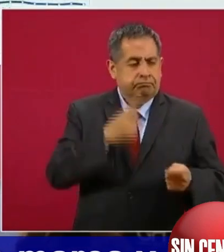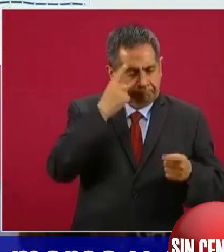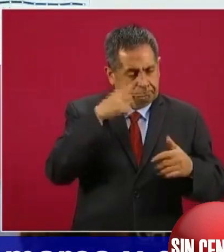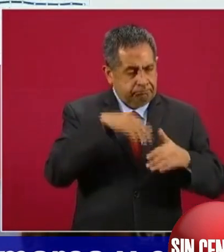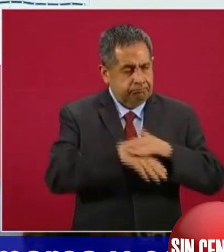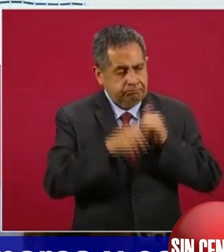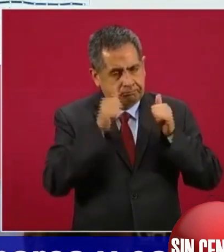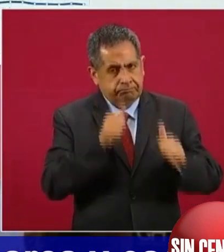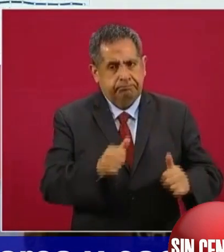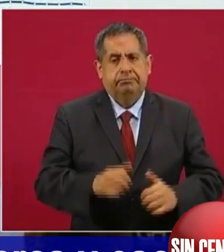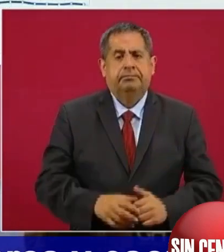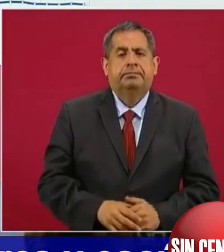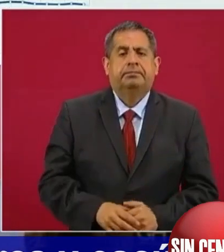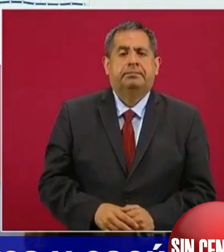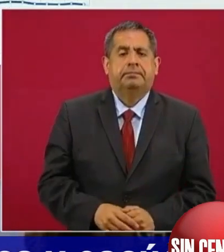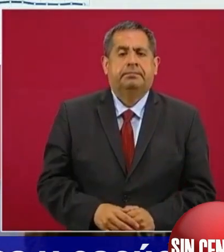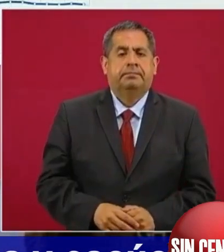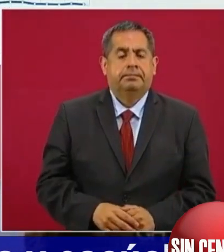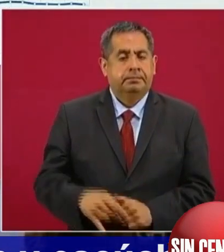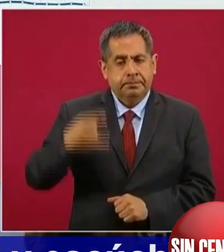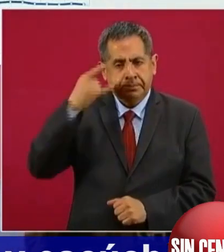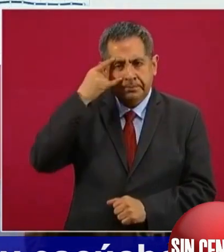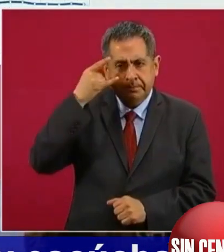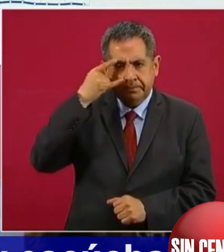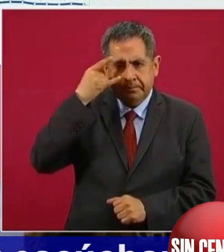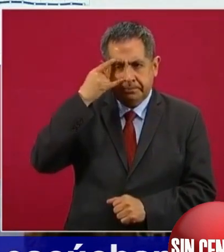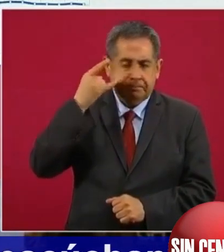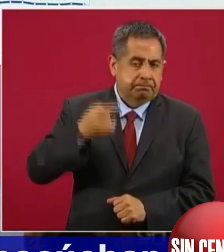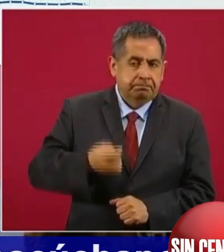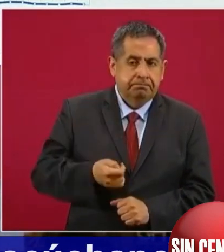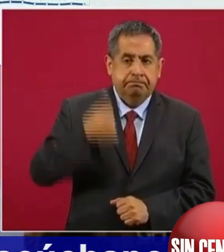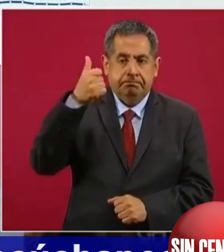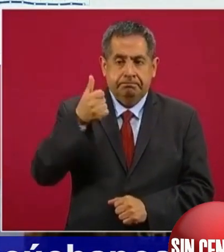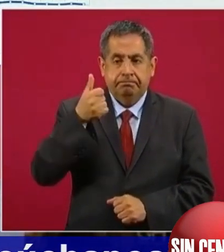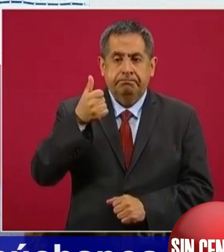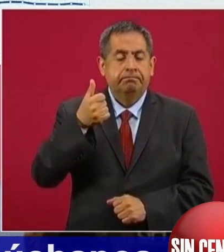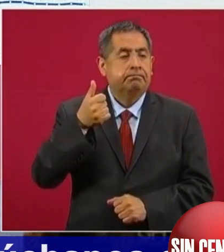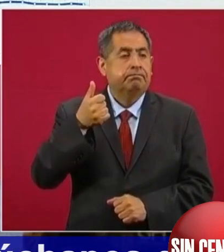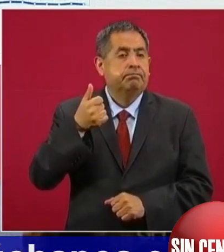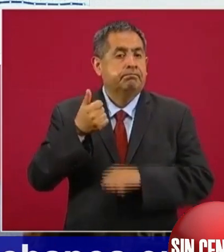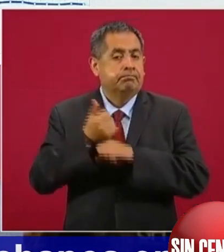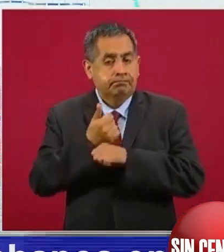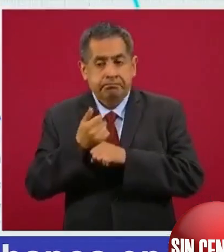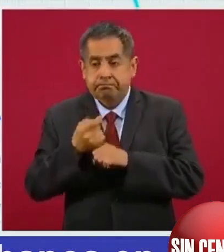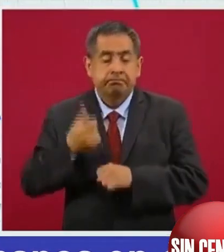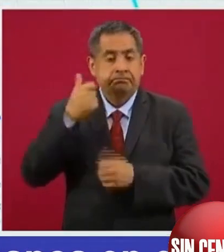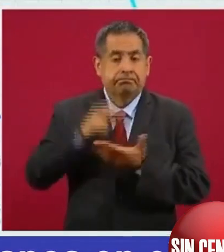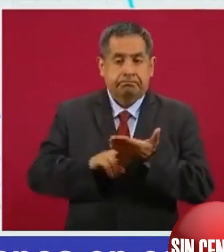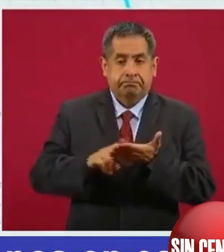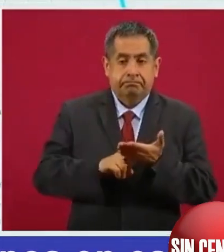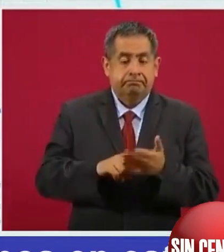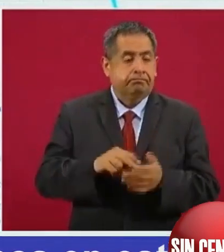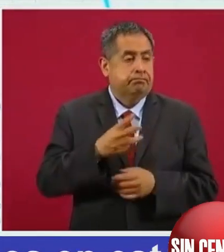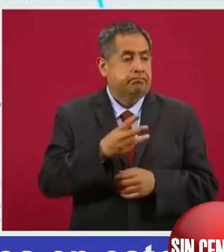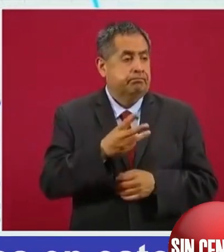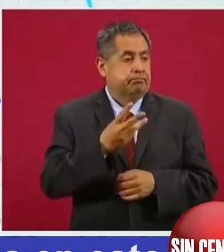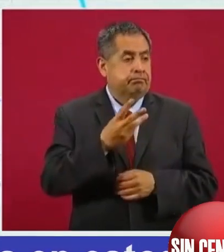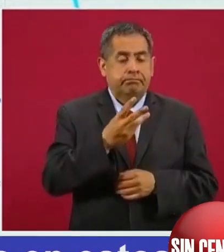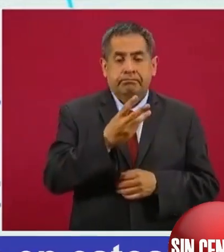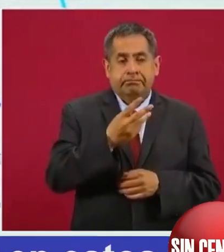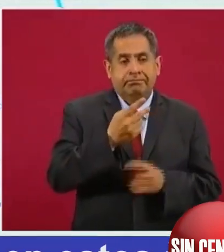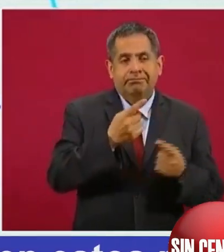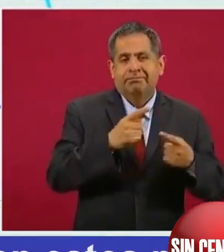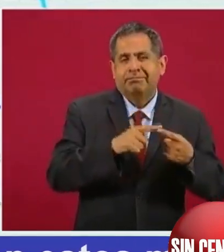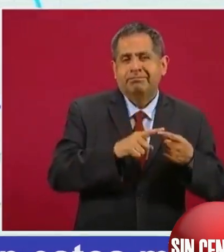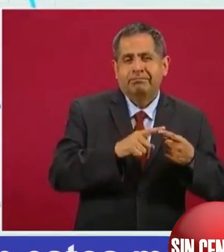siguiente. El estado de Campeche fue el primero en pasar a semáforo amarillo y el primero en pasar a semáforo verde. Tiene ya 3 quincenas en el periodo de